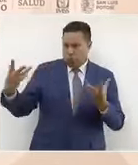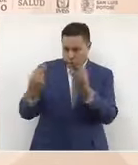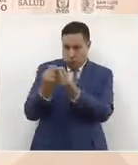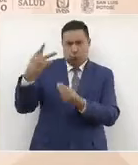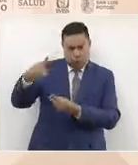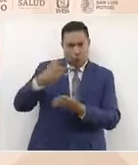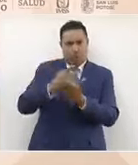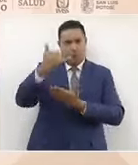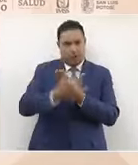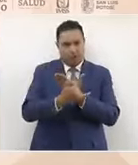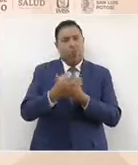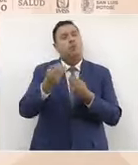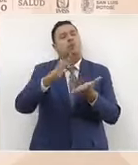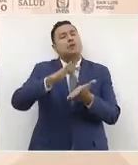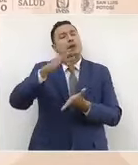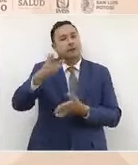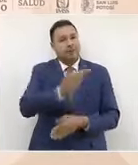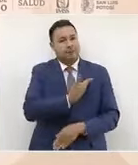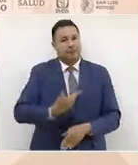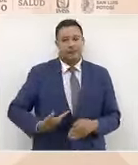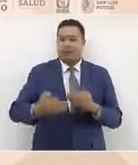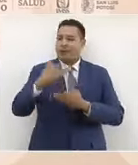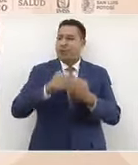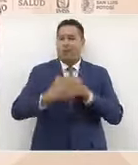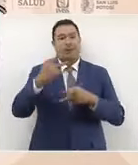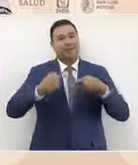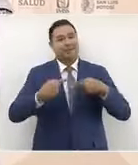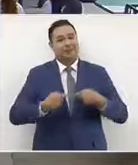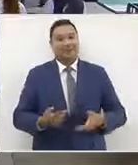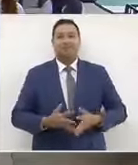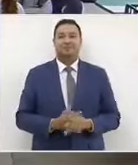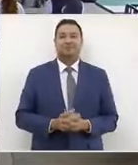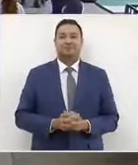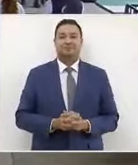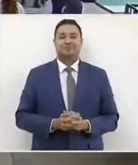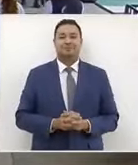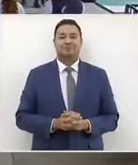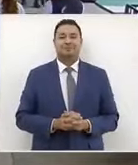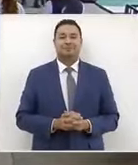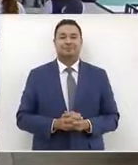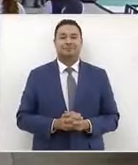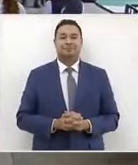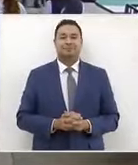Gracias, presidente, y gracias a todos las y los presentes.